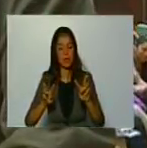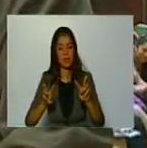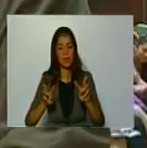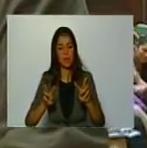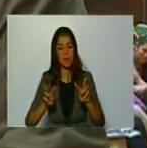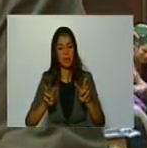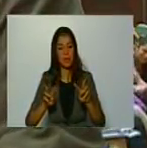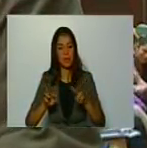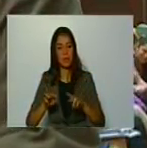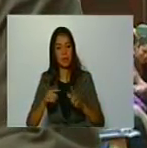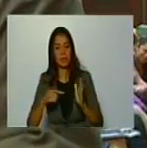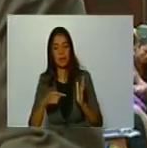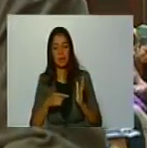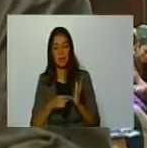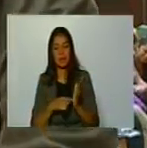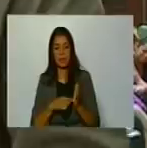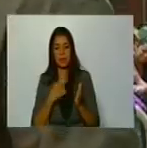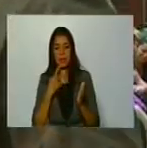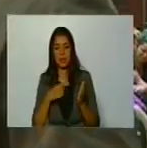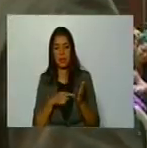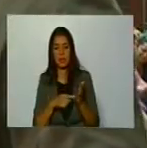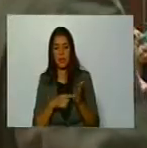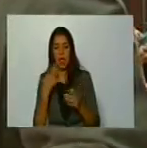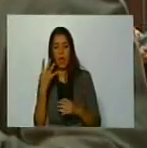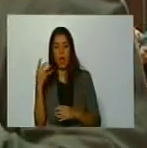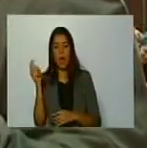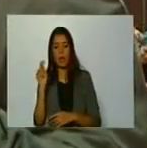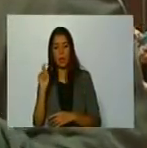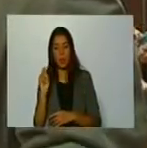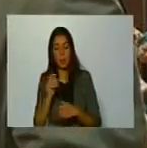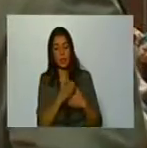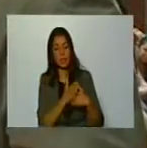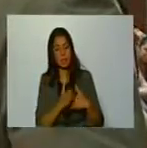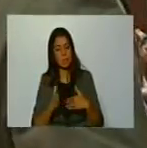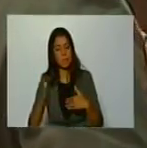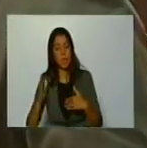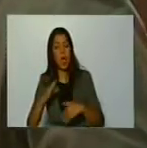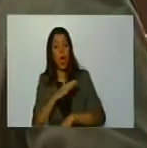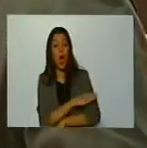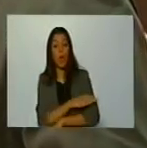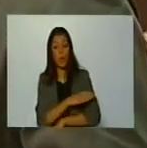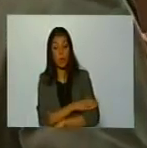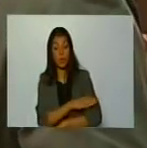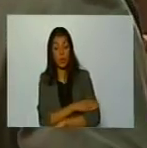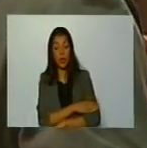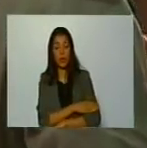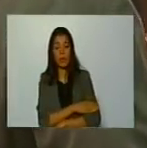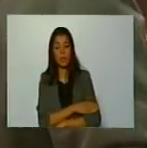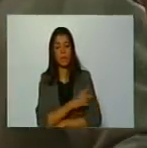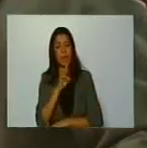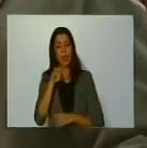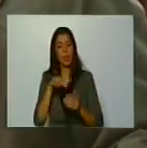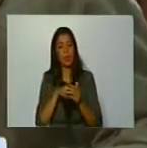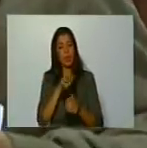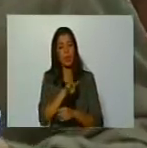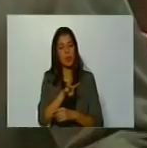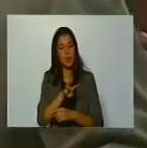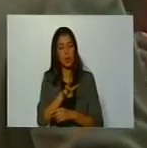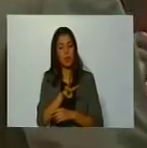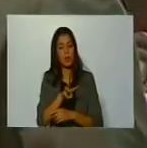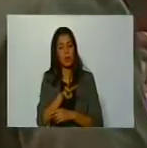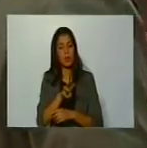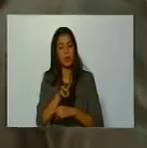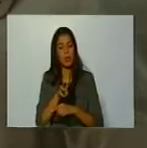aquí que fueron 4 meses, que cuando ellos decían en el 2002, los pantalleros